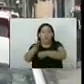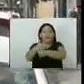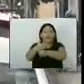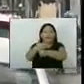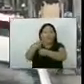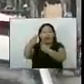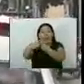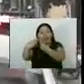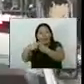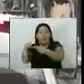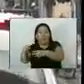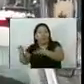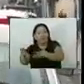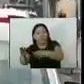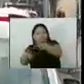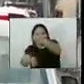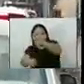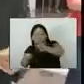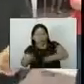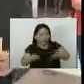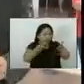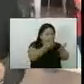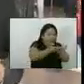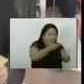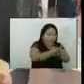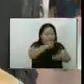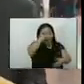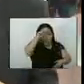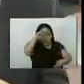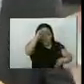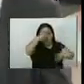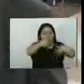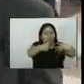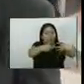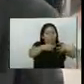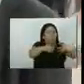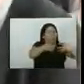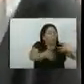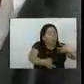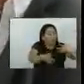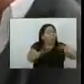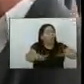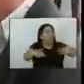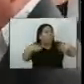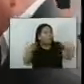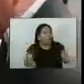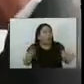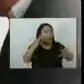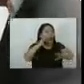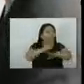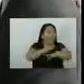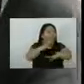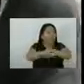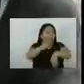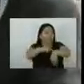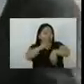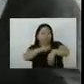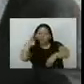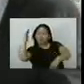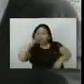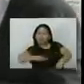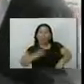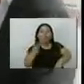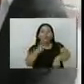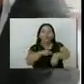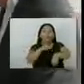Arena presentó una propuesta para reformar el Código de Trabajo, escuche usted, con el fin de reducir la jornada laboral